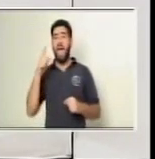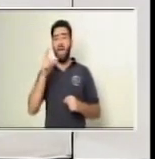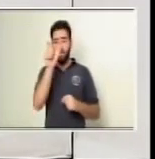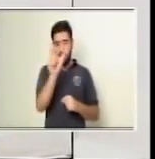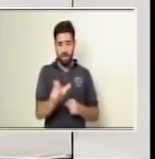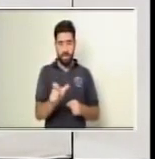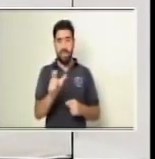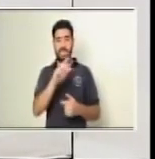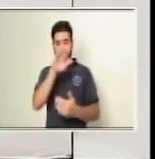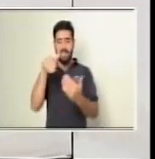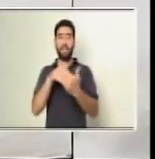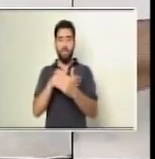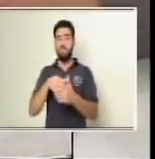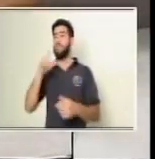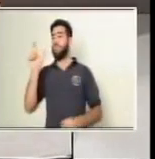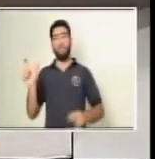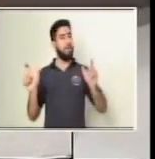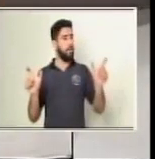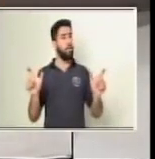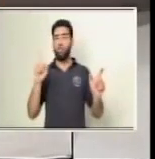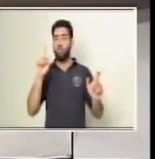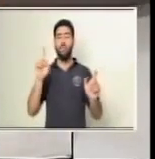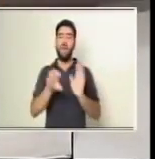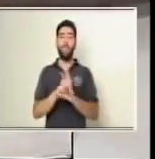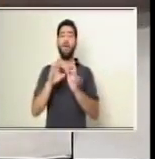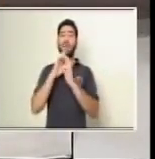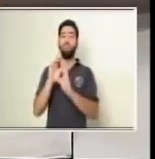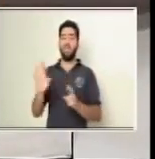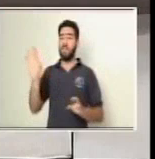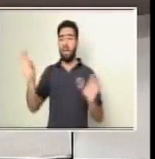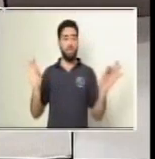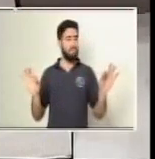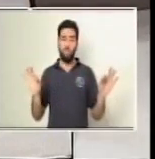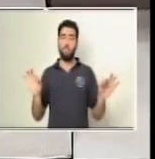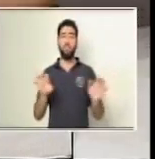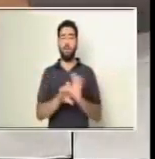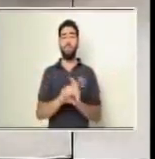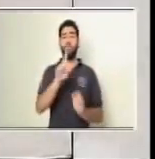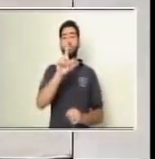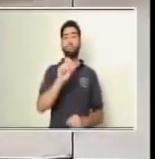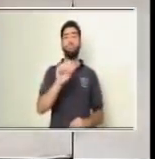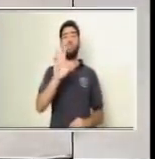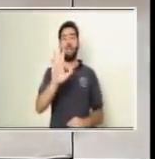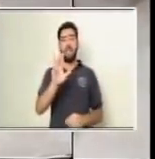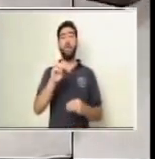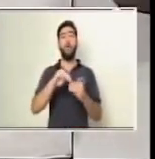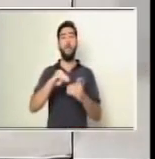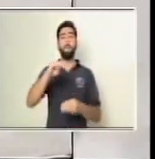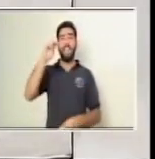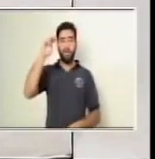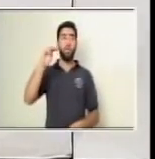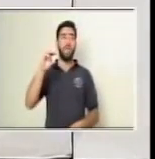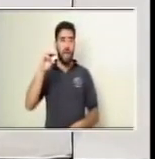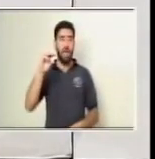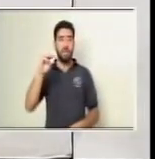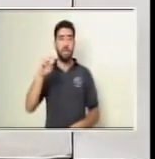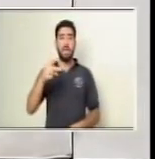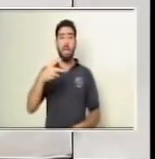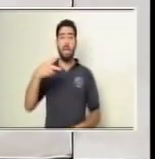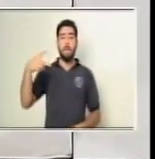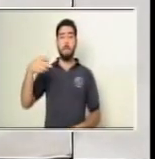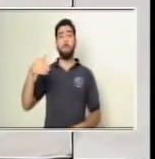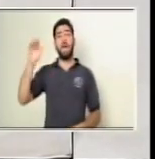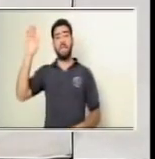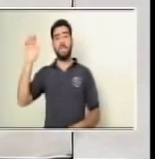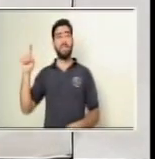dentro de los resultados. Para este caso sería 1.5 metros mayor a 125 libras.